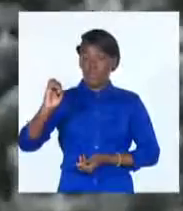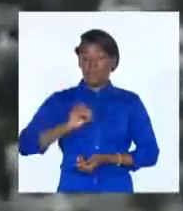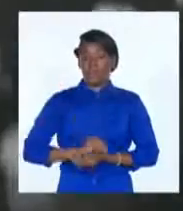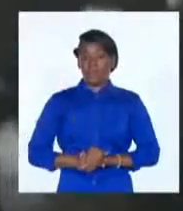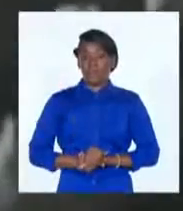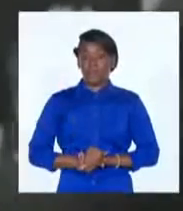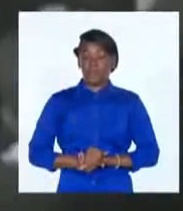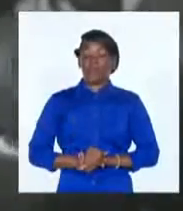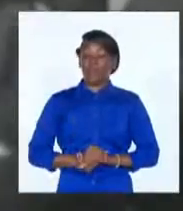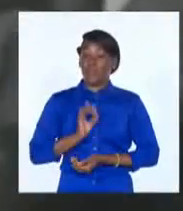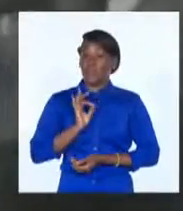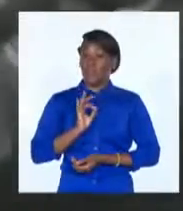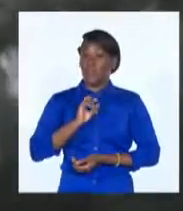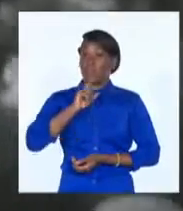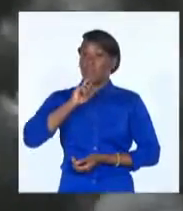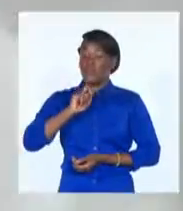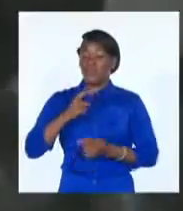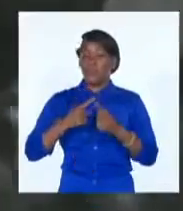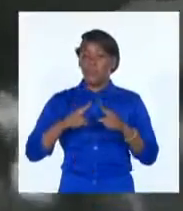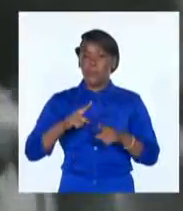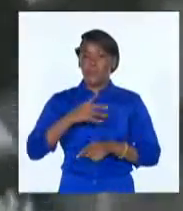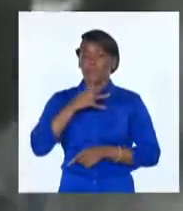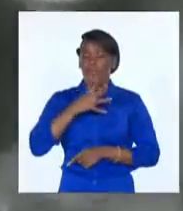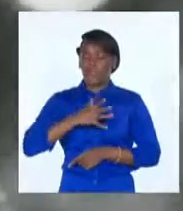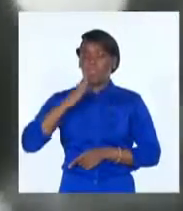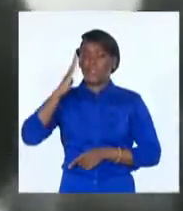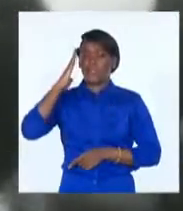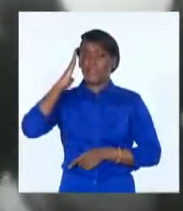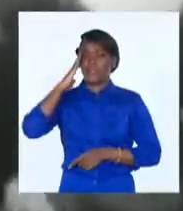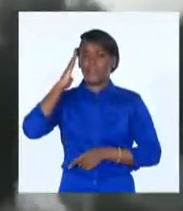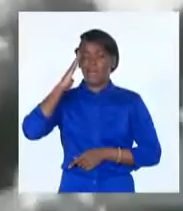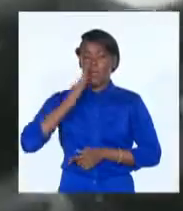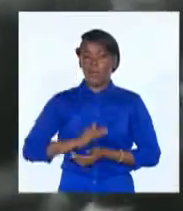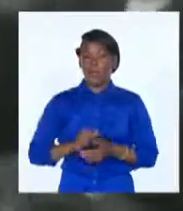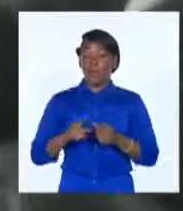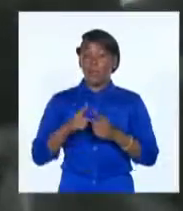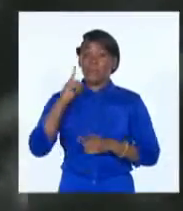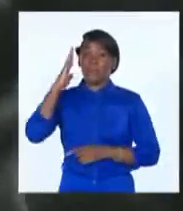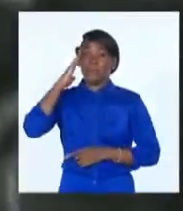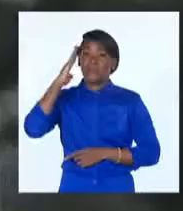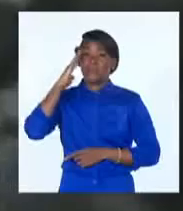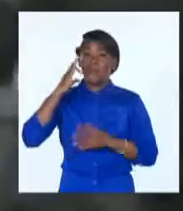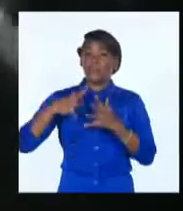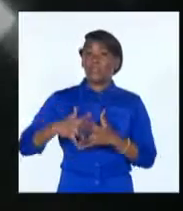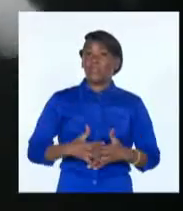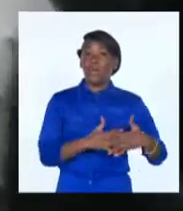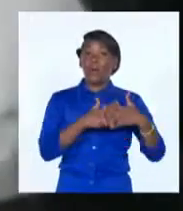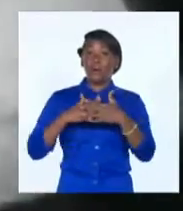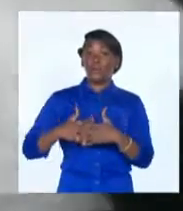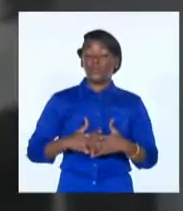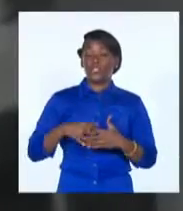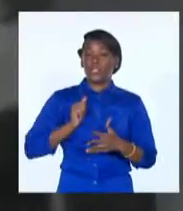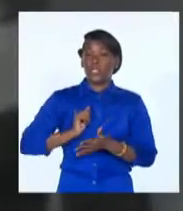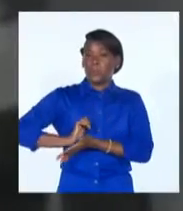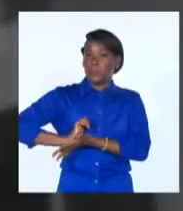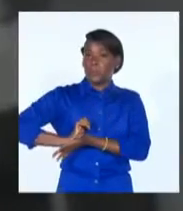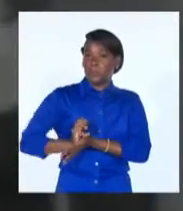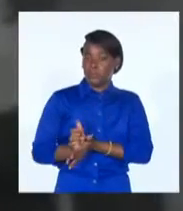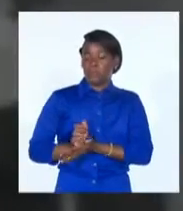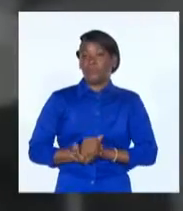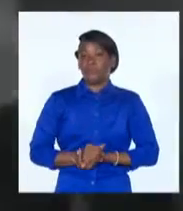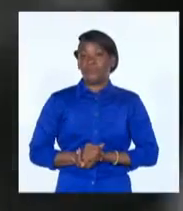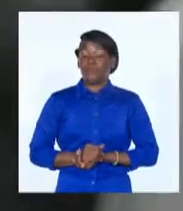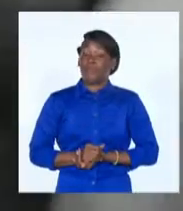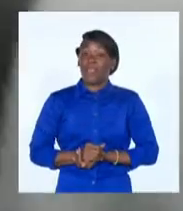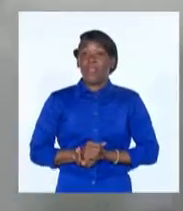para Fidel, algo que sabía desde antes de salir de Cuba. Por las presiones del gobierno estadounidense, le negaron permanecer en un hotel